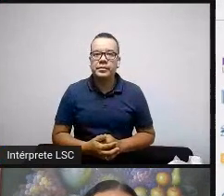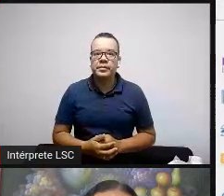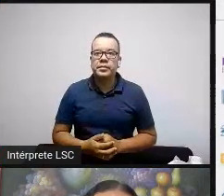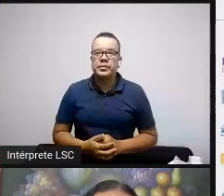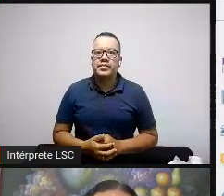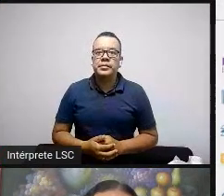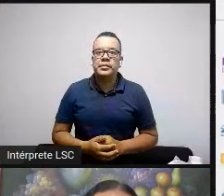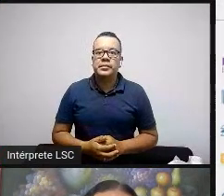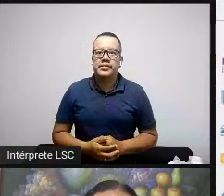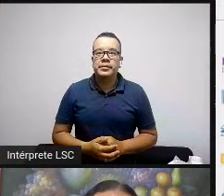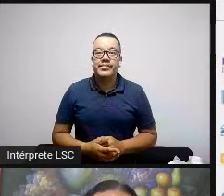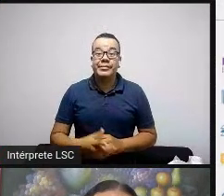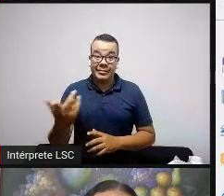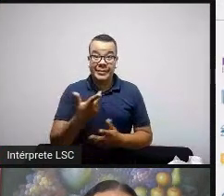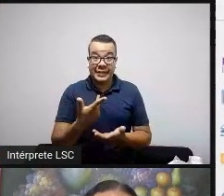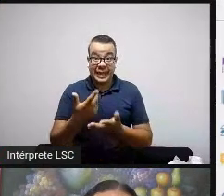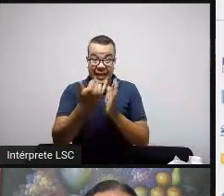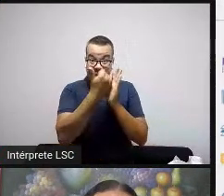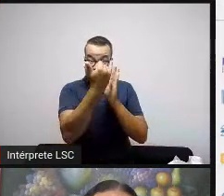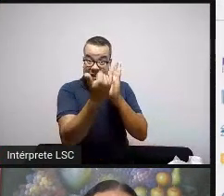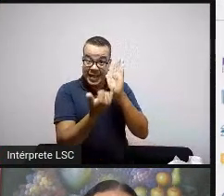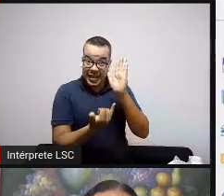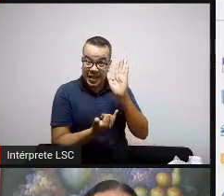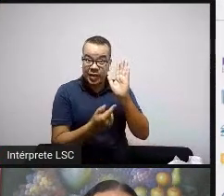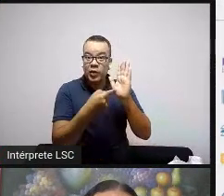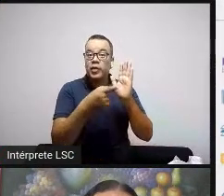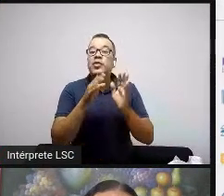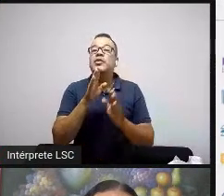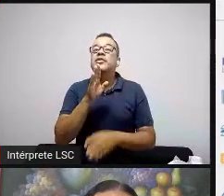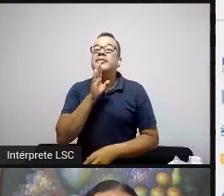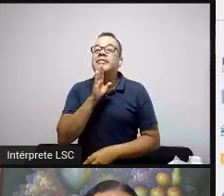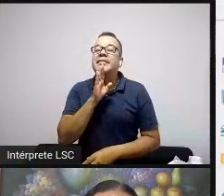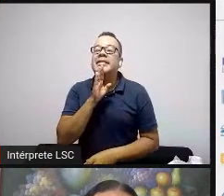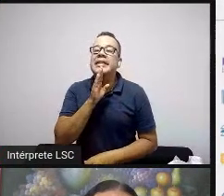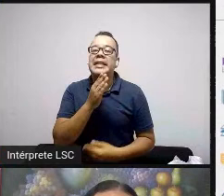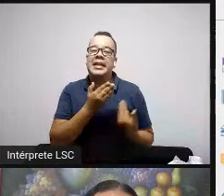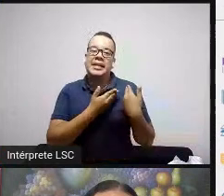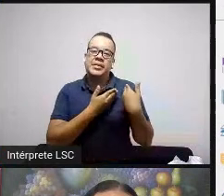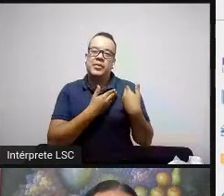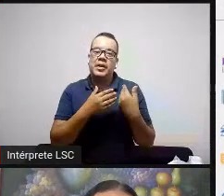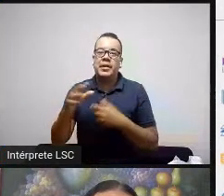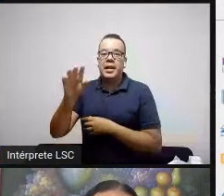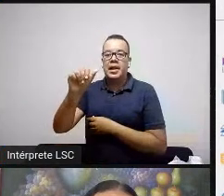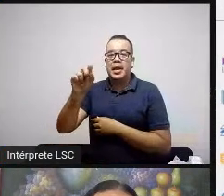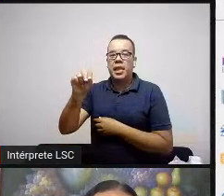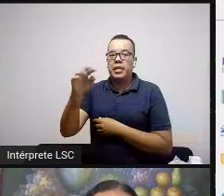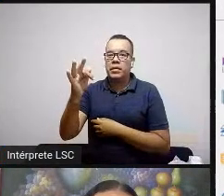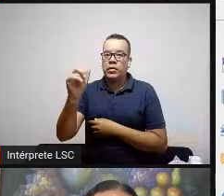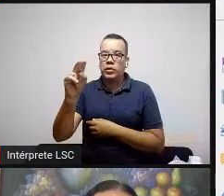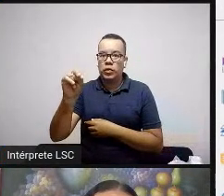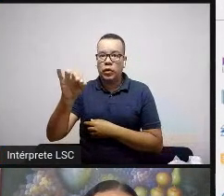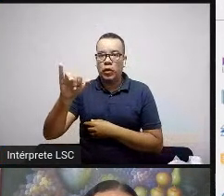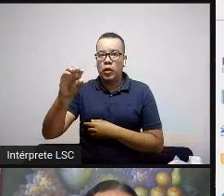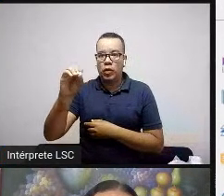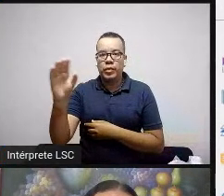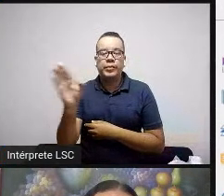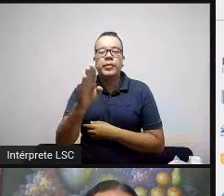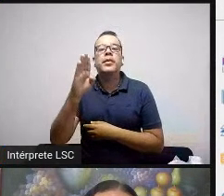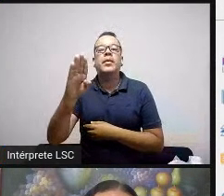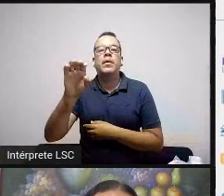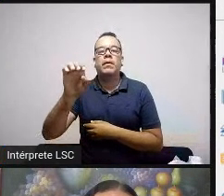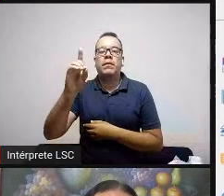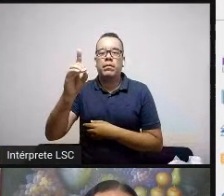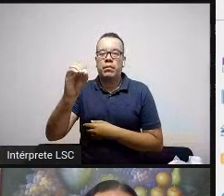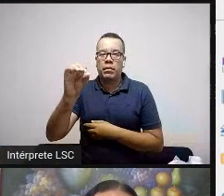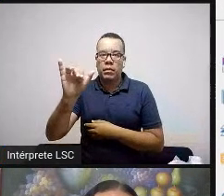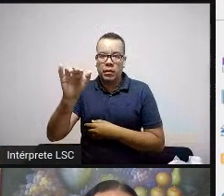con la ilustración que Antonio Bedoya también ensoñó en medio de la pandemia. Como les digo,